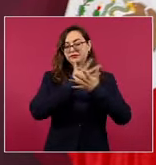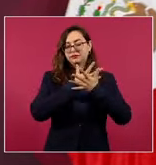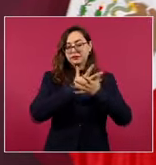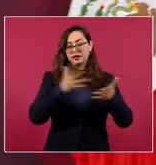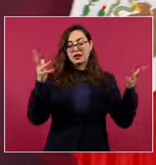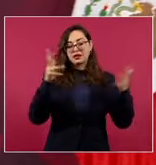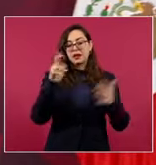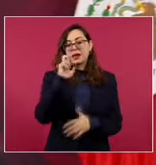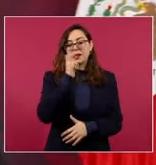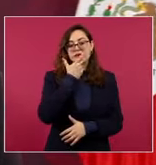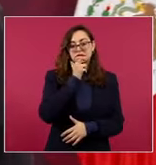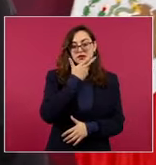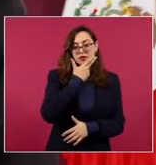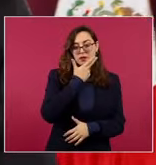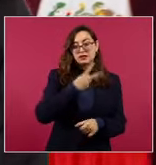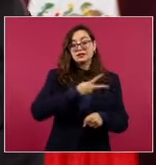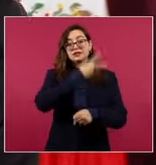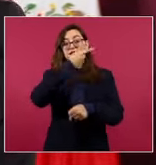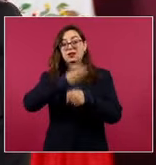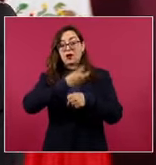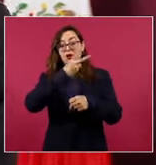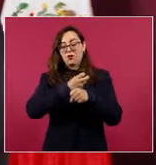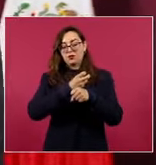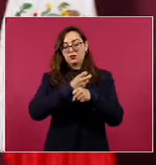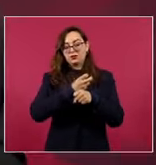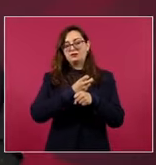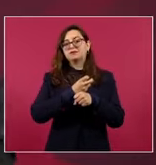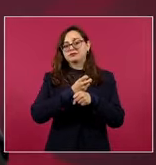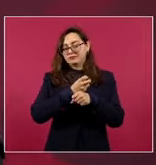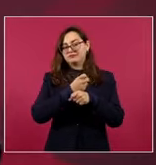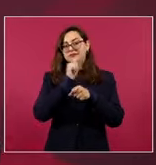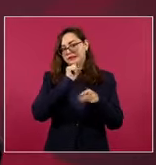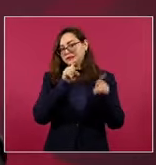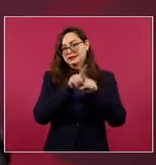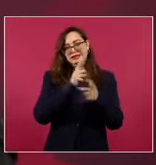Chihuahua, y luego el Estado también grande